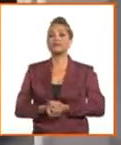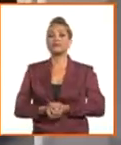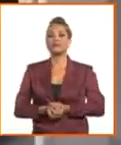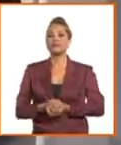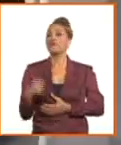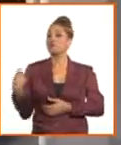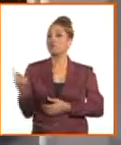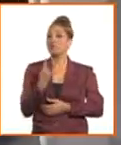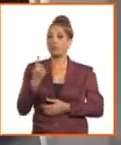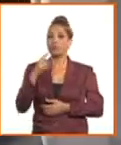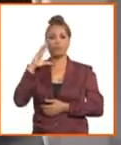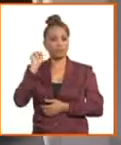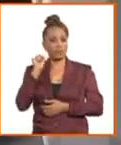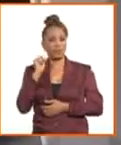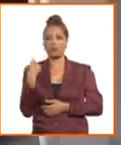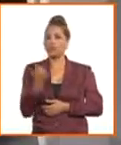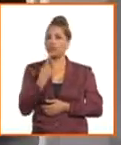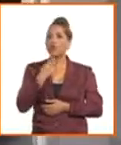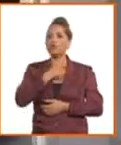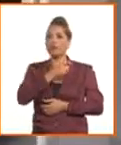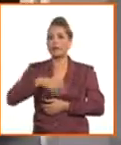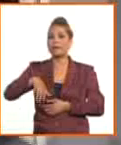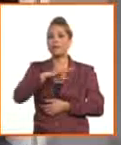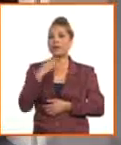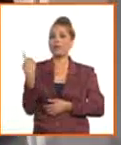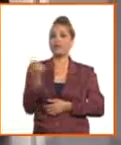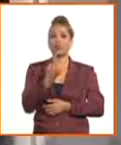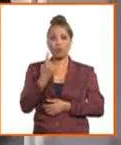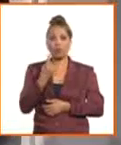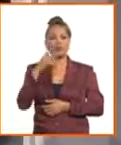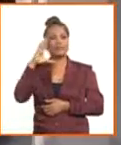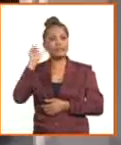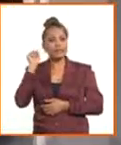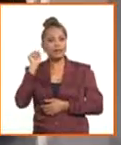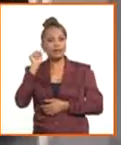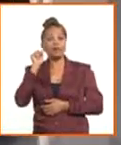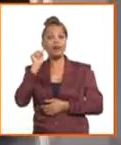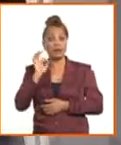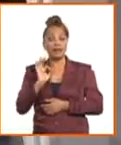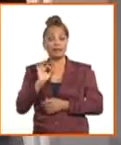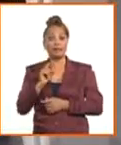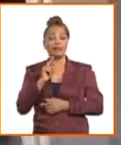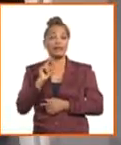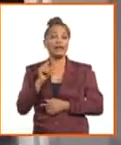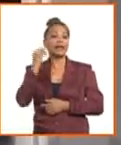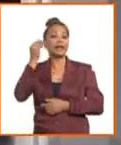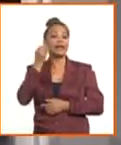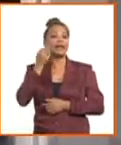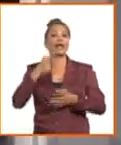todos, nosotros y nuestro pueblo y todo lo que pensamos sobre estos temas, que las condiciones de hoy no son